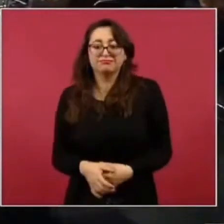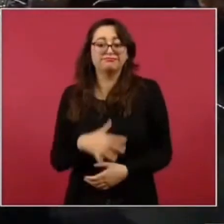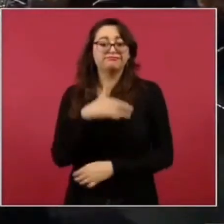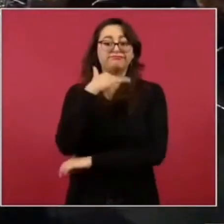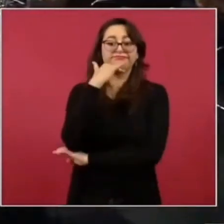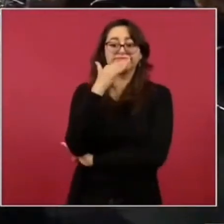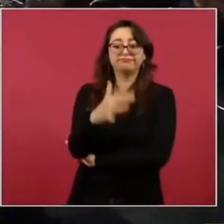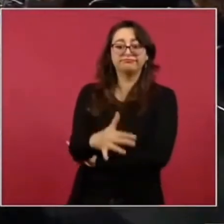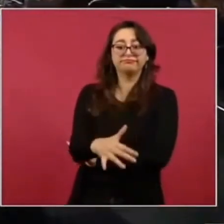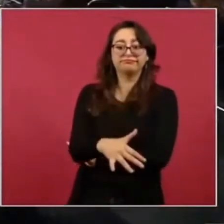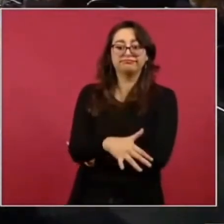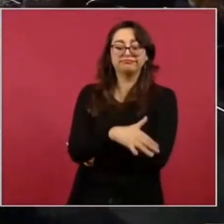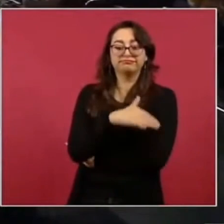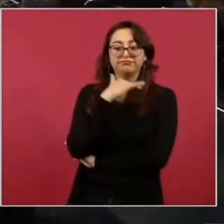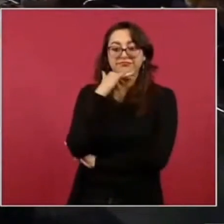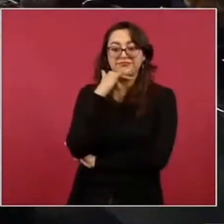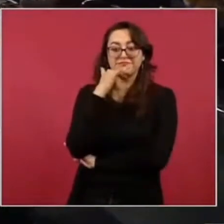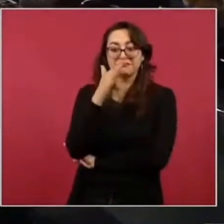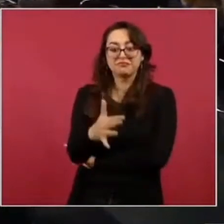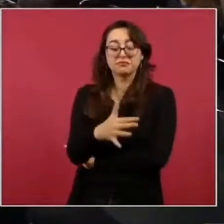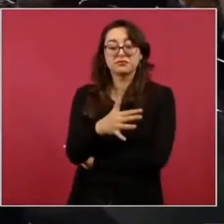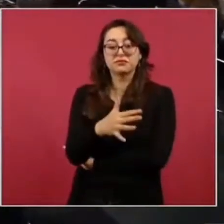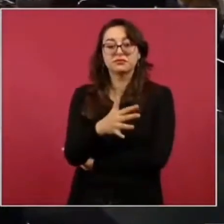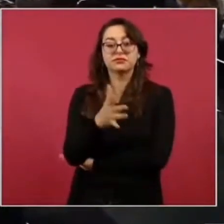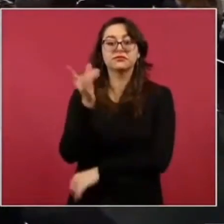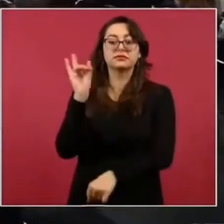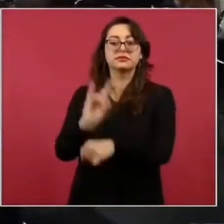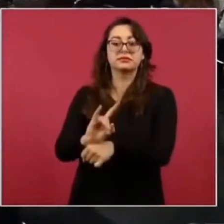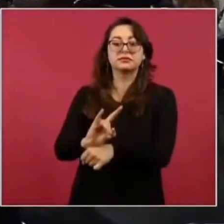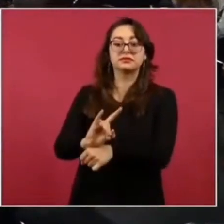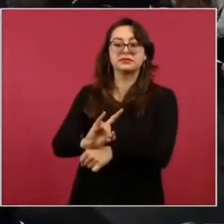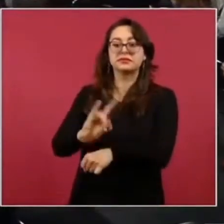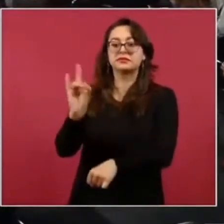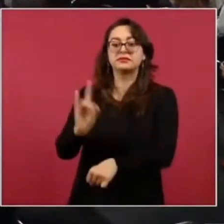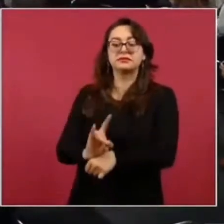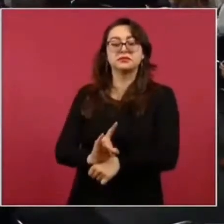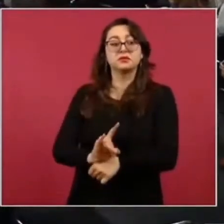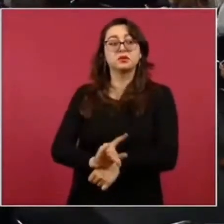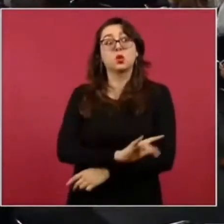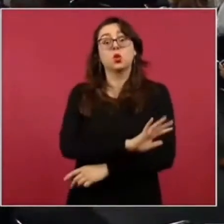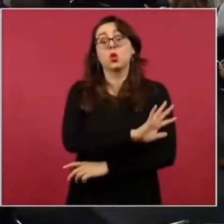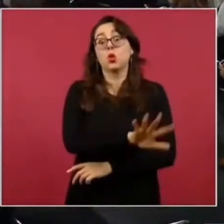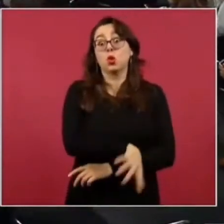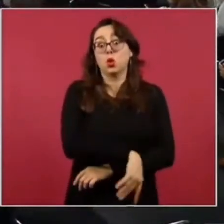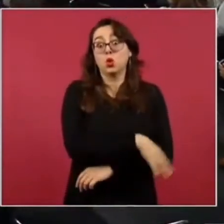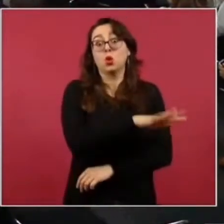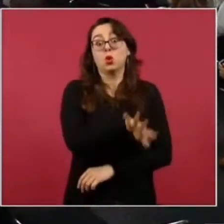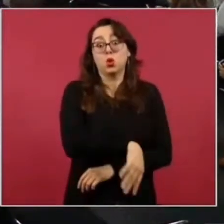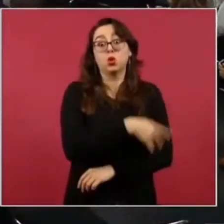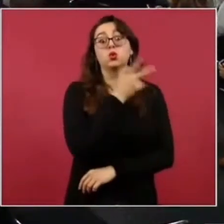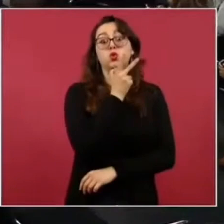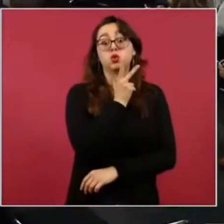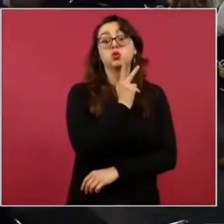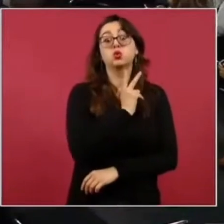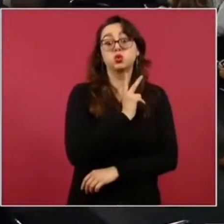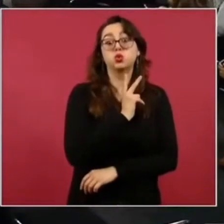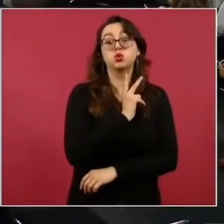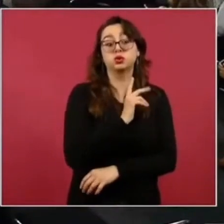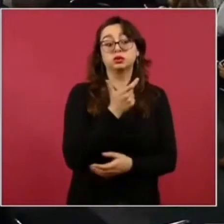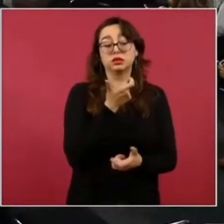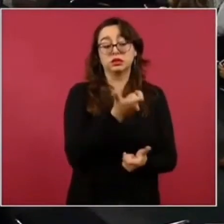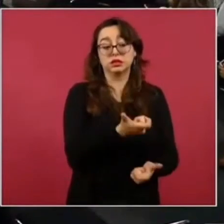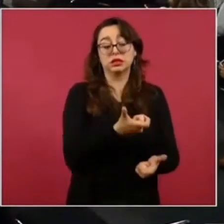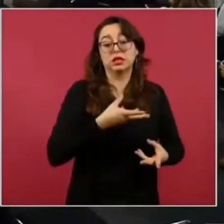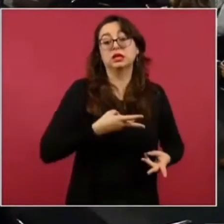porque no les importaba extraer petróleo. Lo que les importaba eran los contratos, aunque